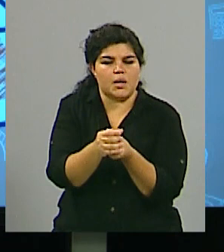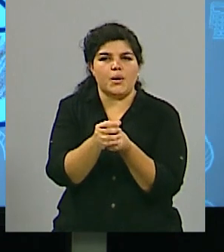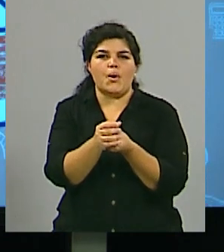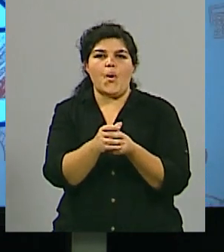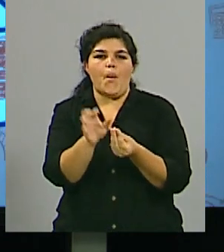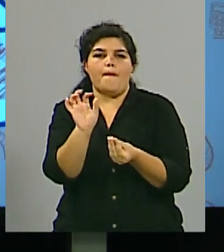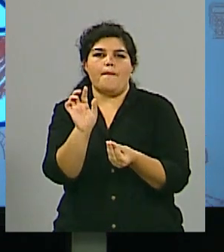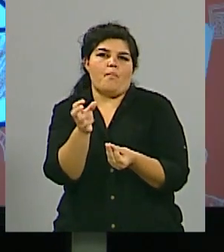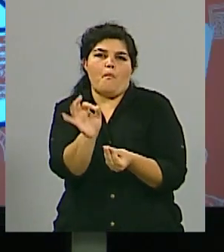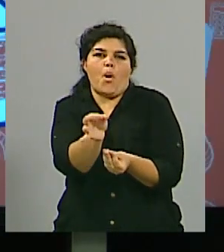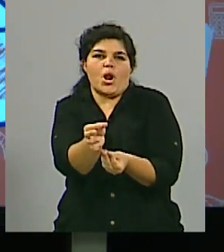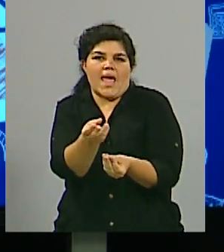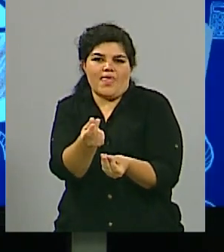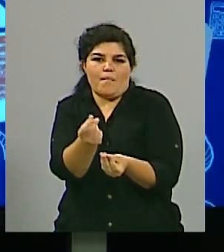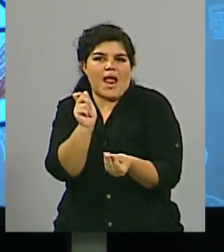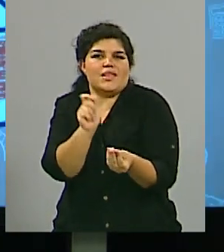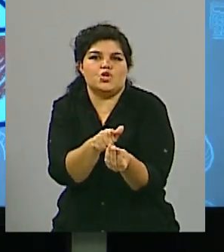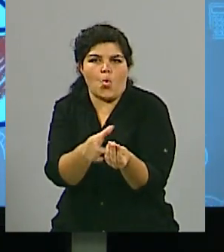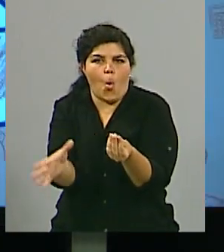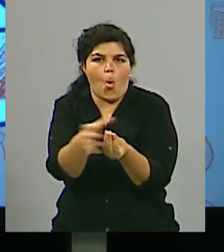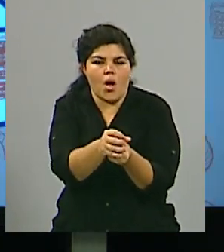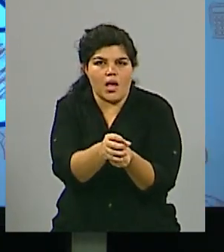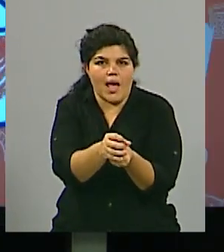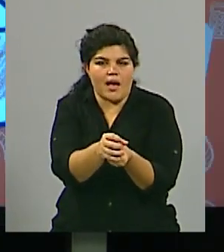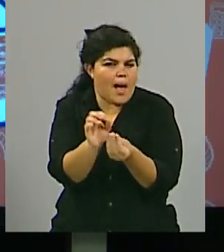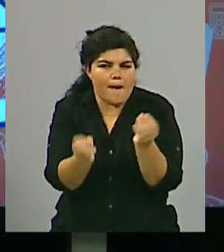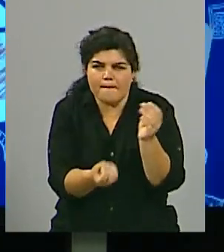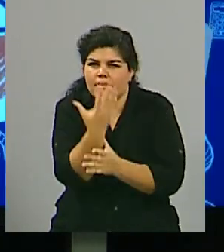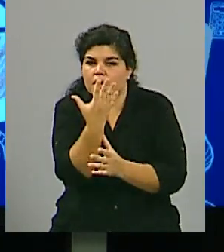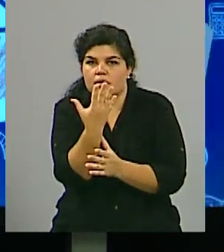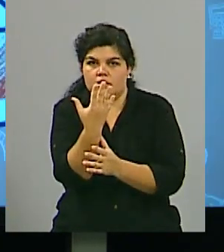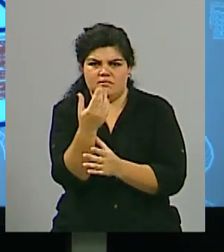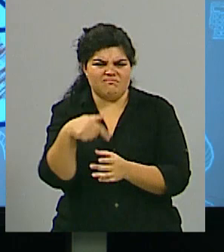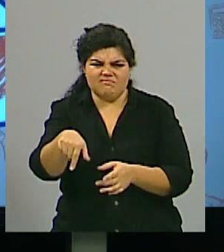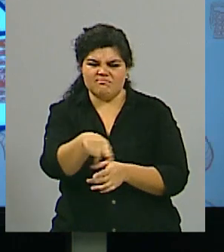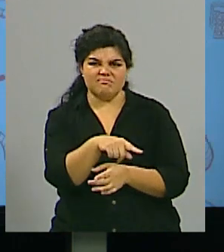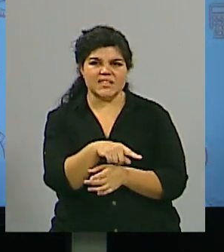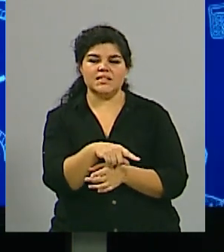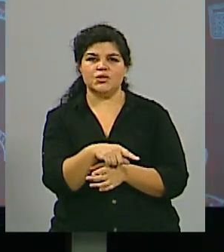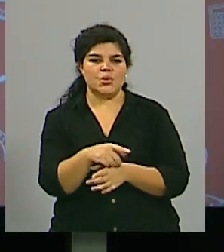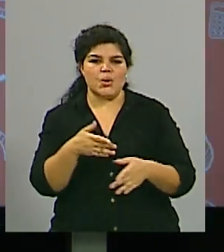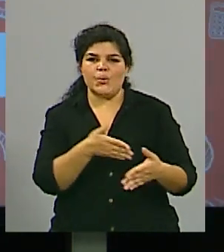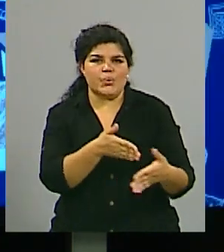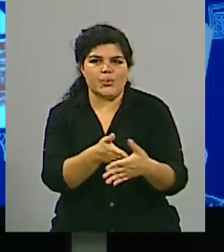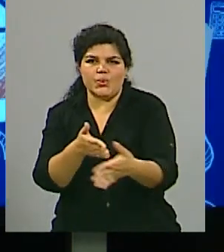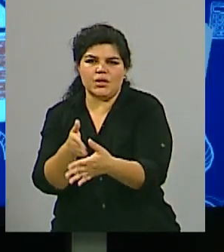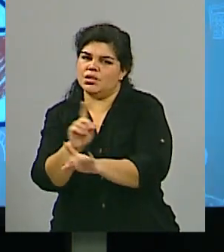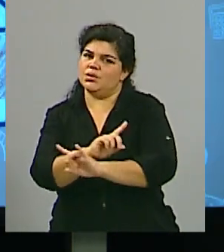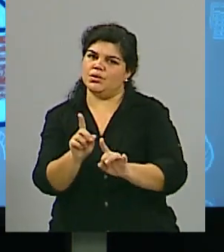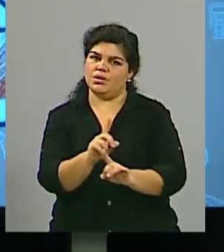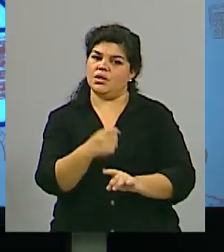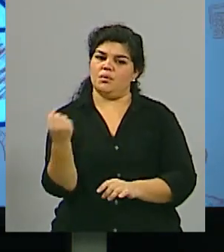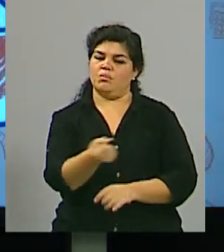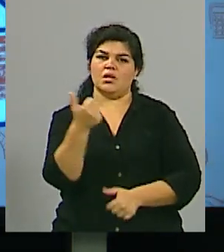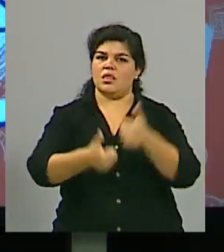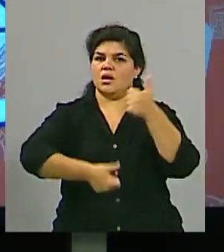un proceso de integración regional. Lo cierto es que buscan eliminar barreras que les permitan a ellos mantener cierta